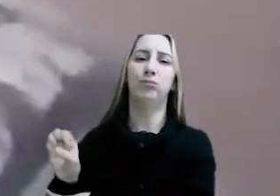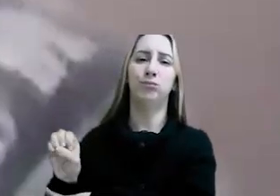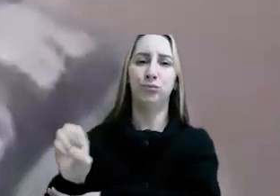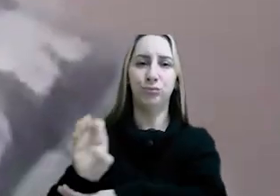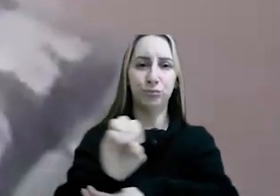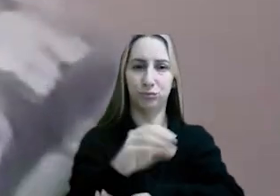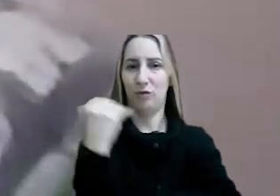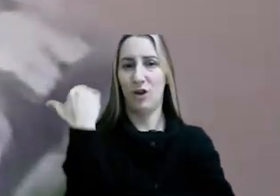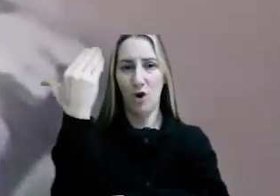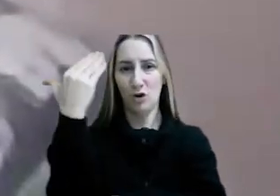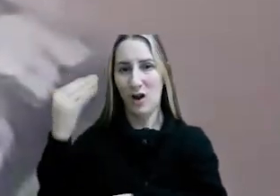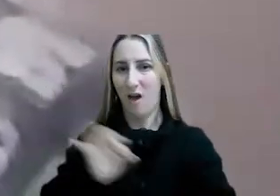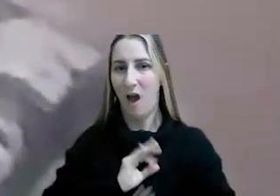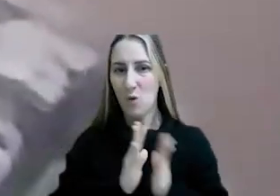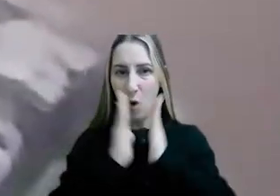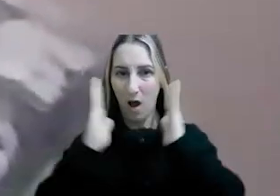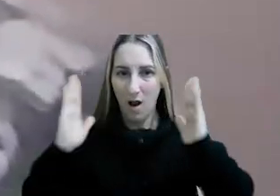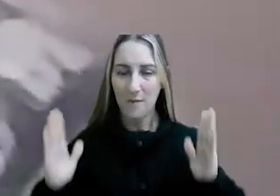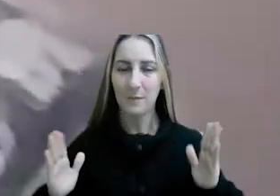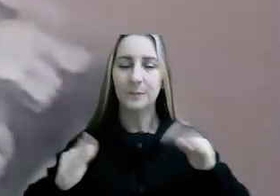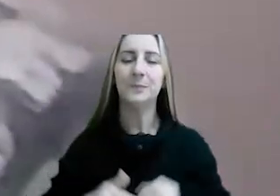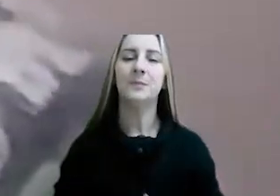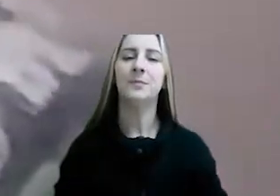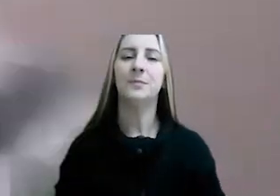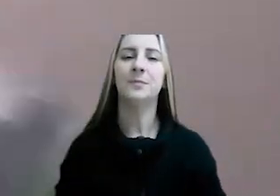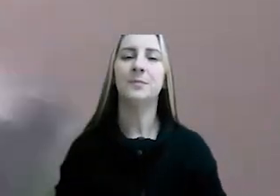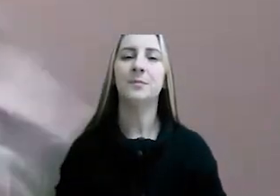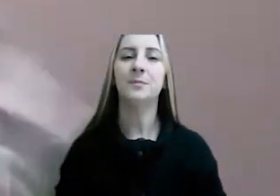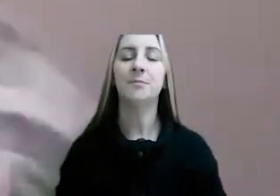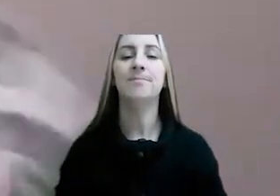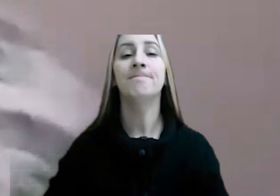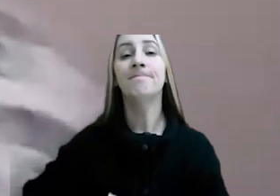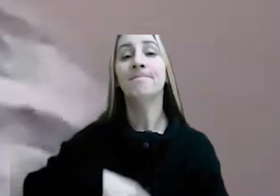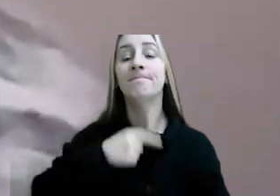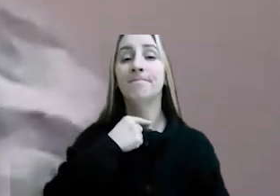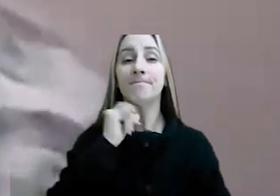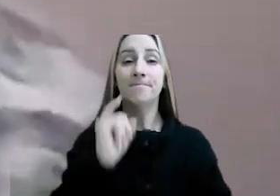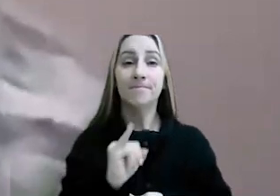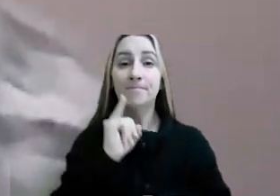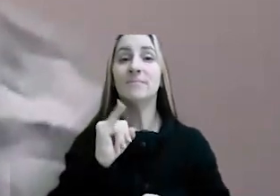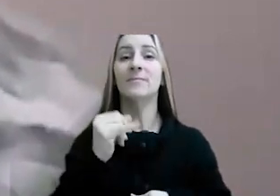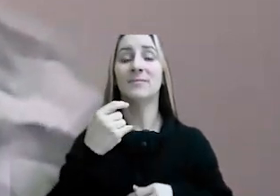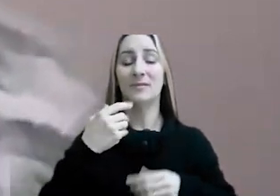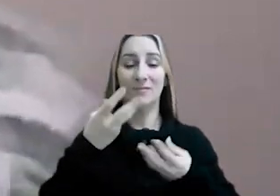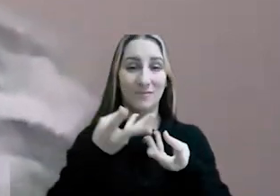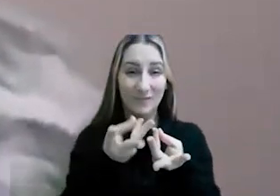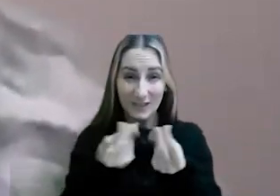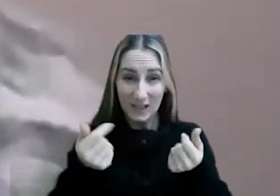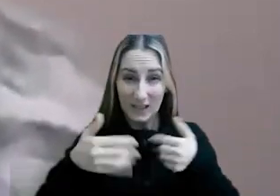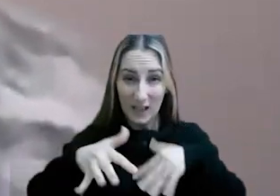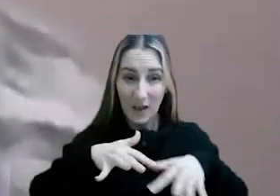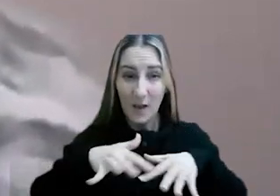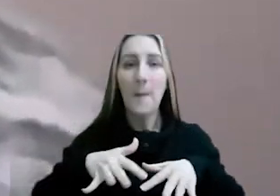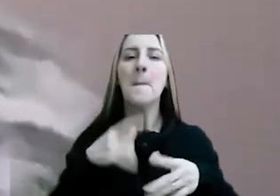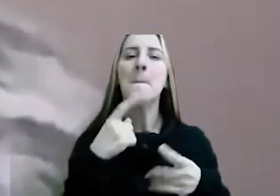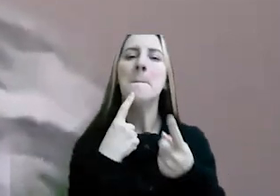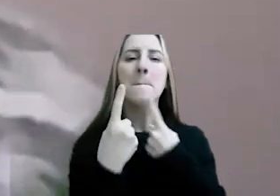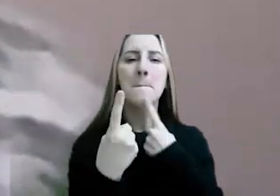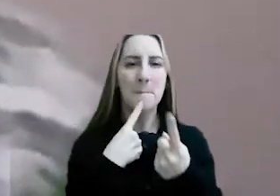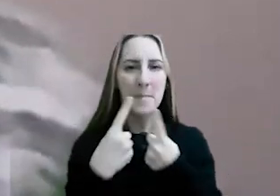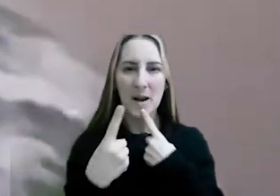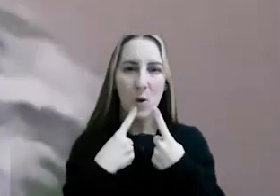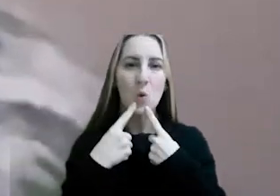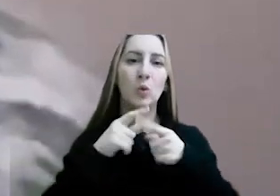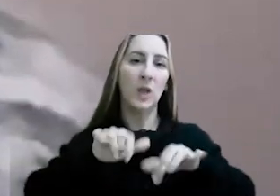jornada. Y por último, les quería comentar que, bueno, al final de la jornada vamos a estar haciendo las preguntas que nos vayan dejando en el